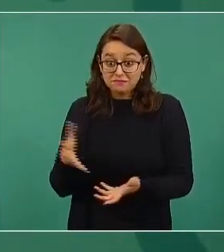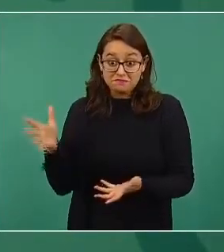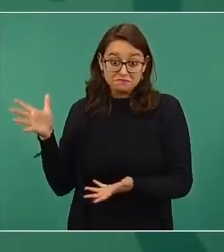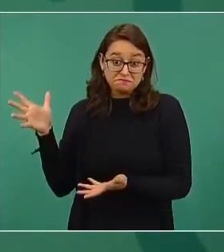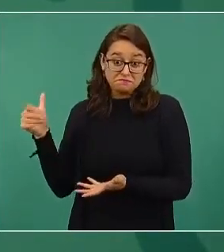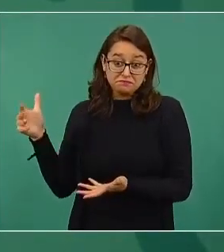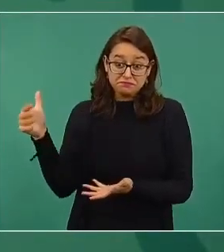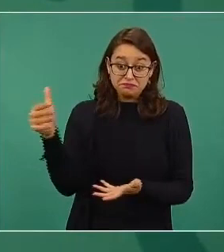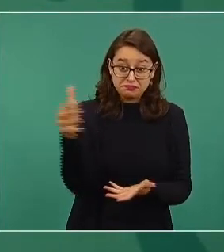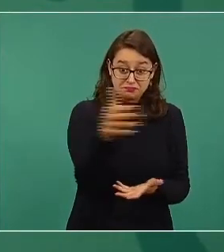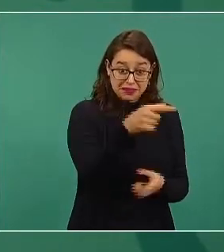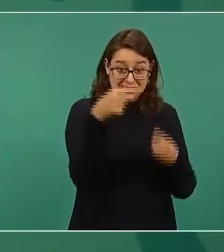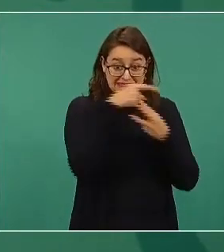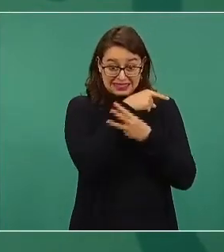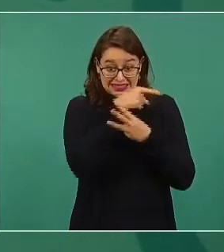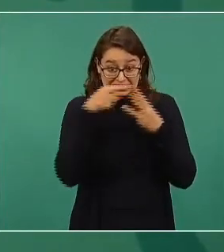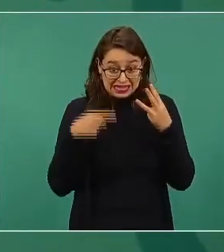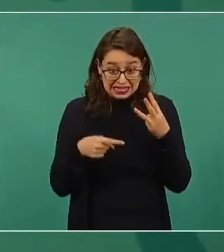un ingreso